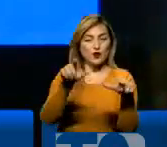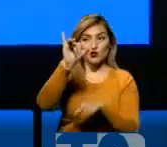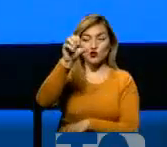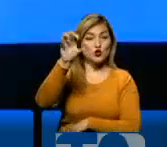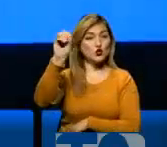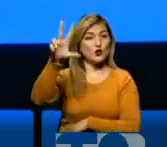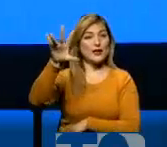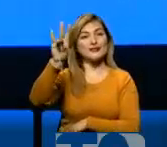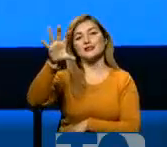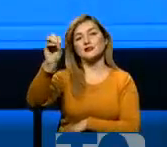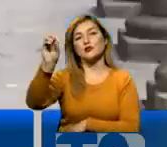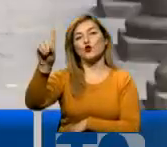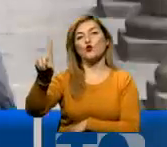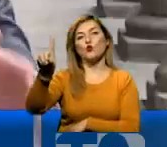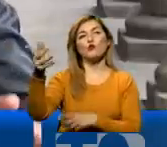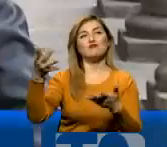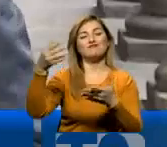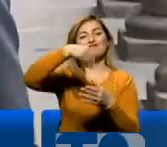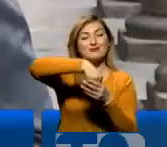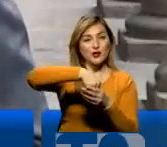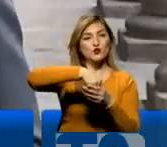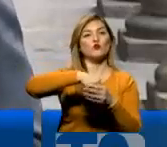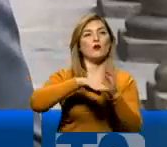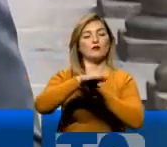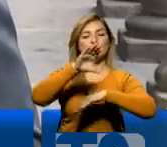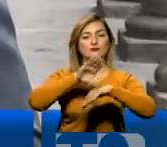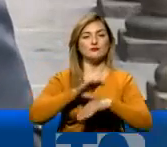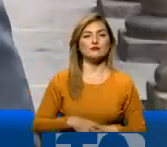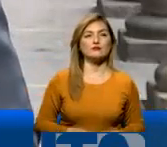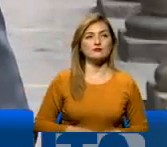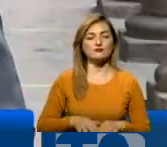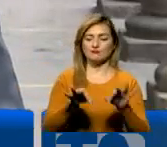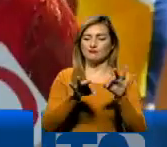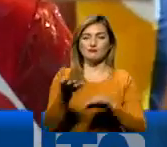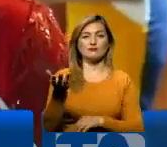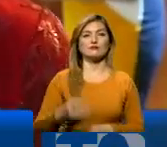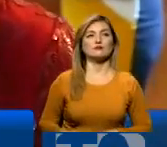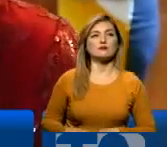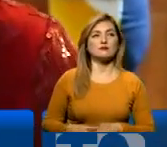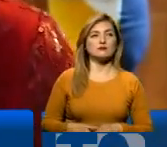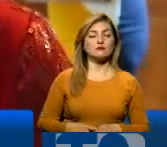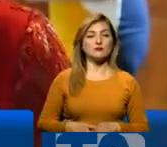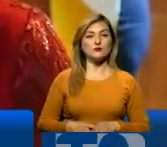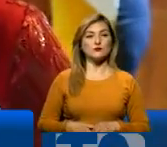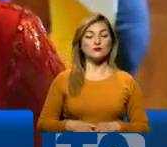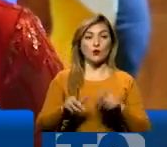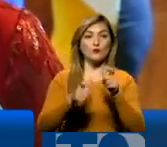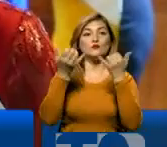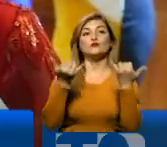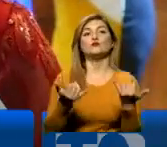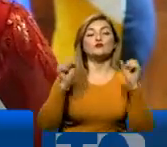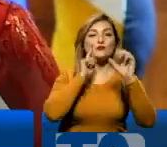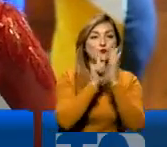ISO 37001, puertas adentro del Banco Central del Ecuador. Implica que la gente en este momento puede